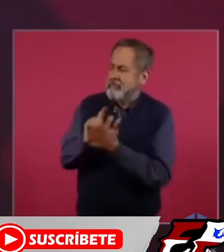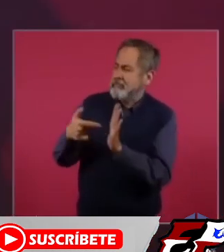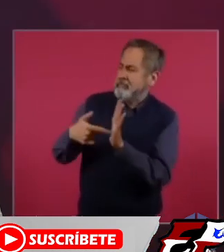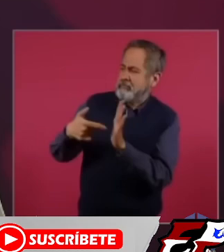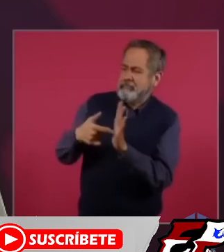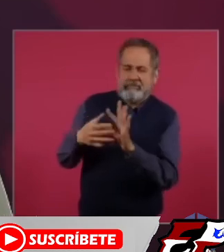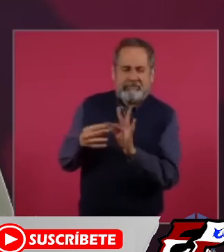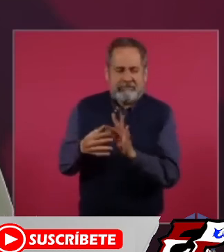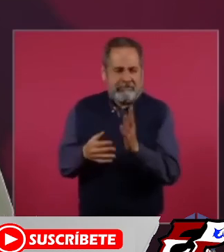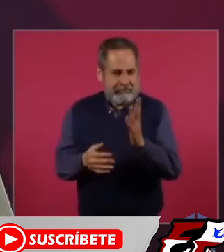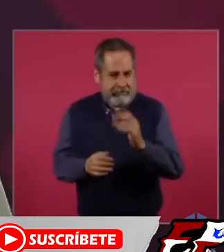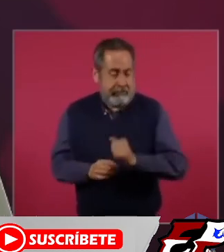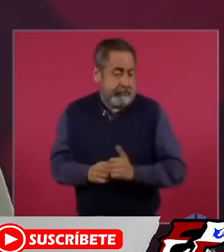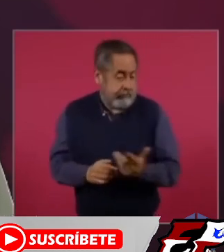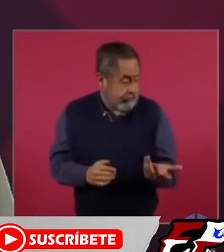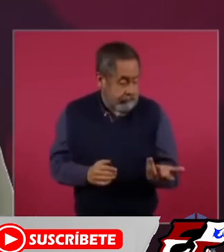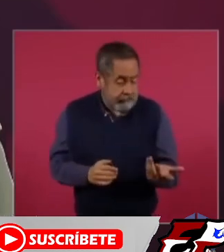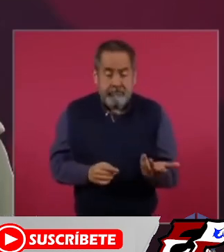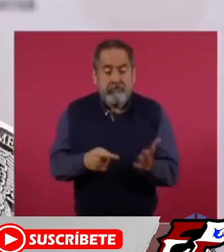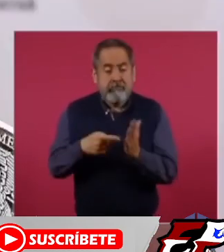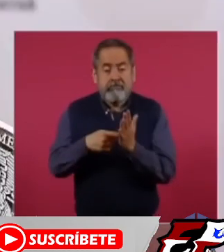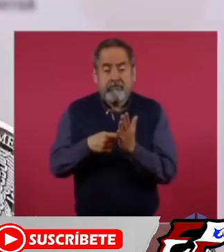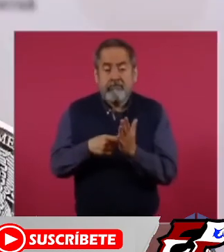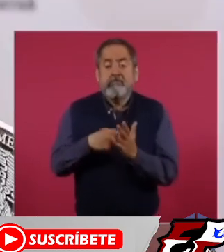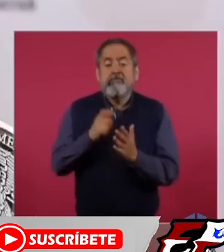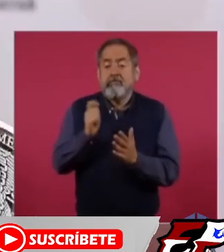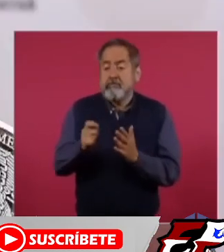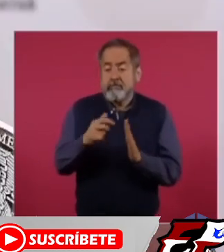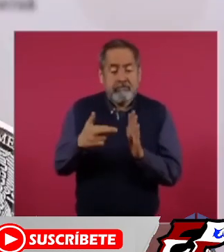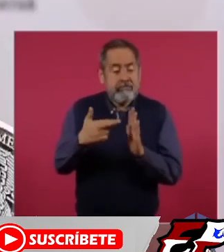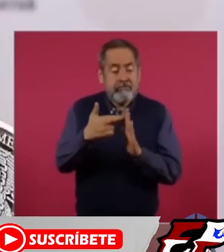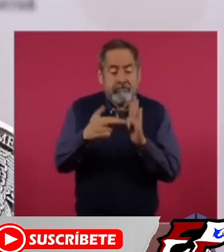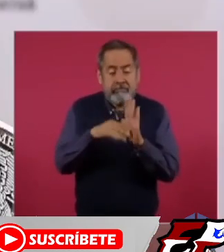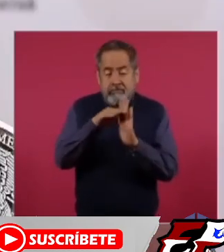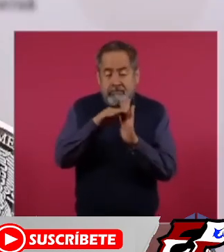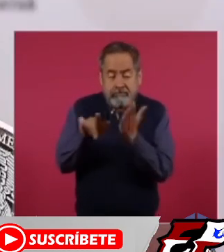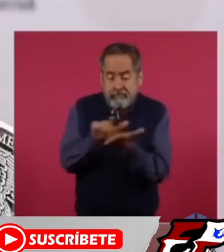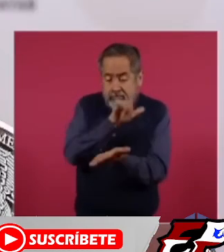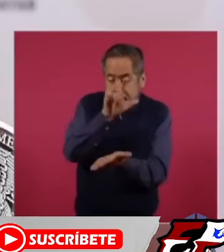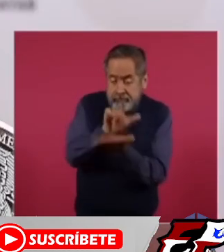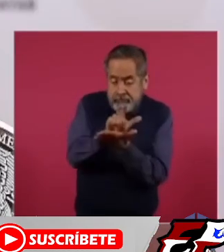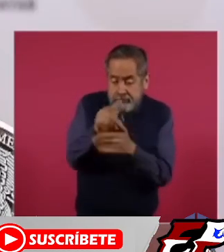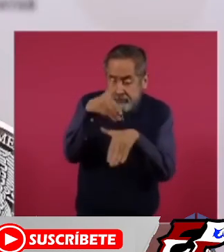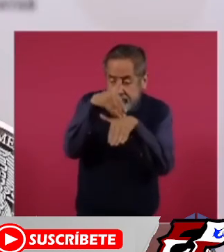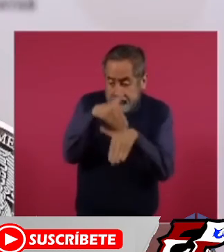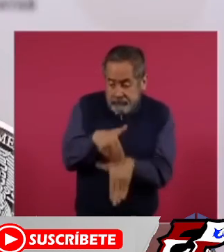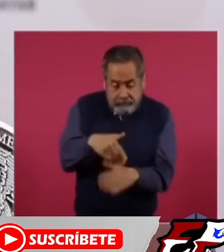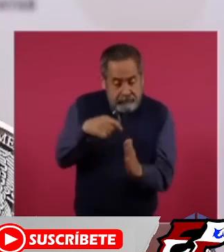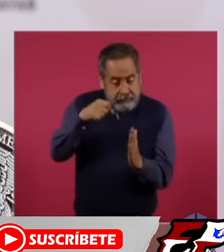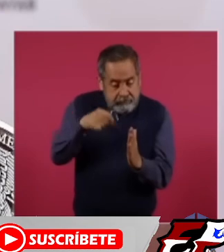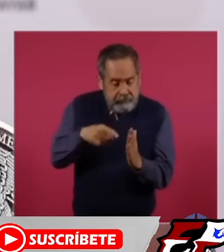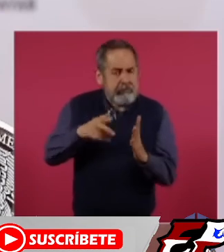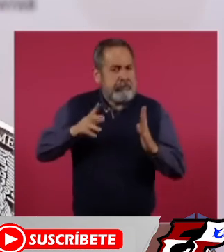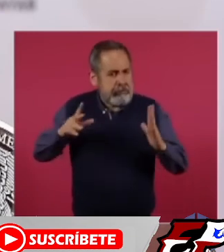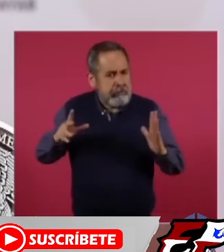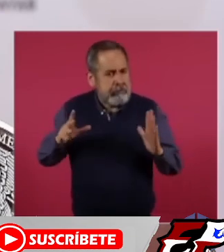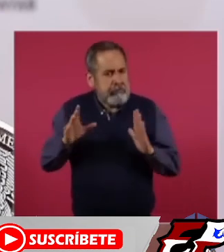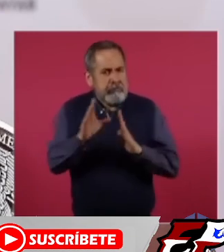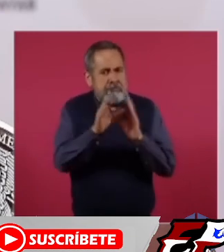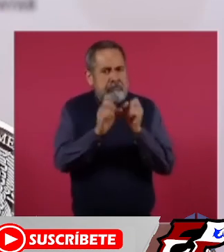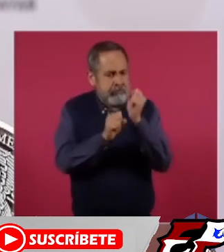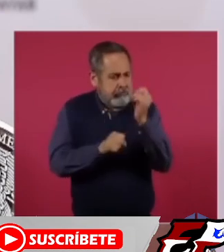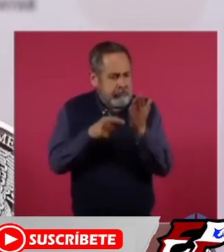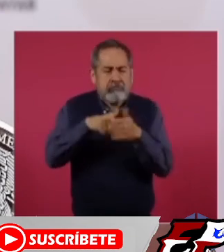que cumplir con nuestras normas jurídicas, nuestras leyes, nuestra Constitución,